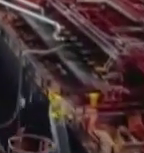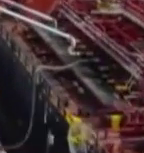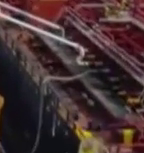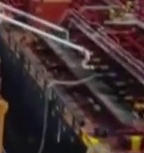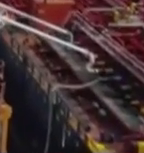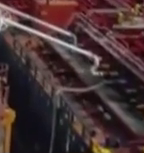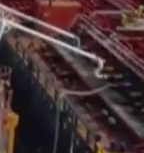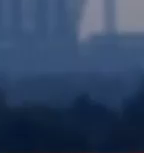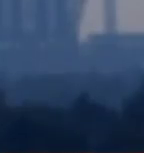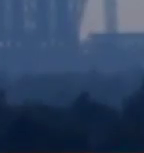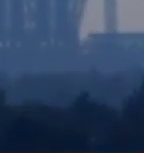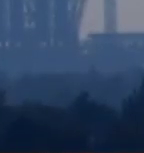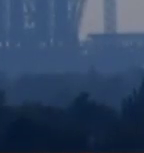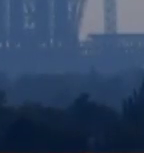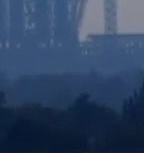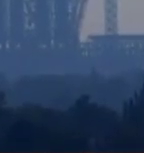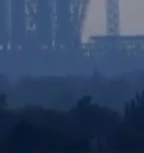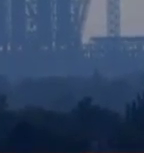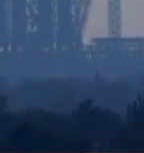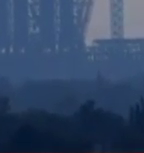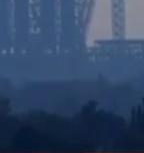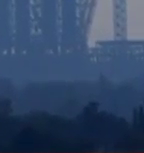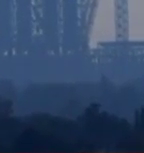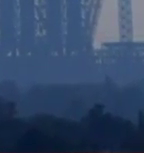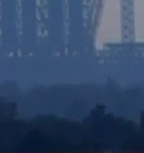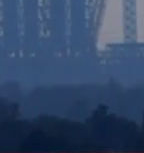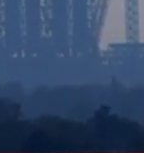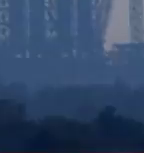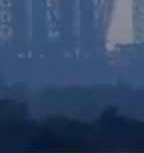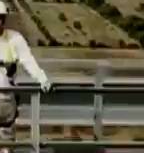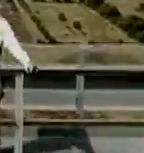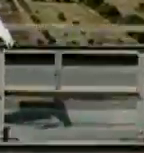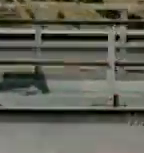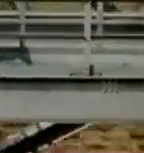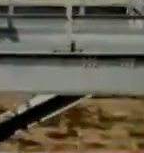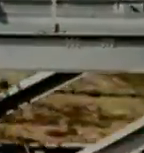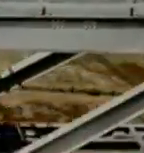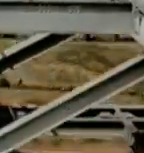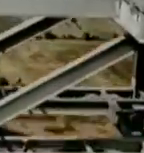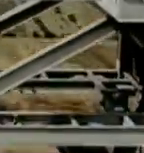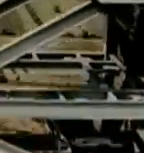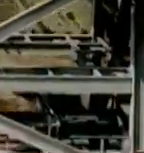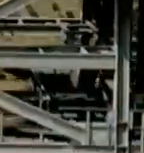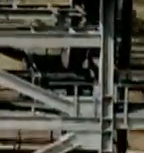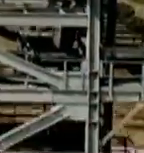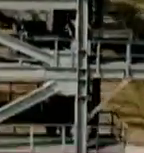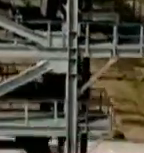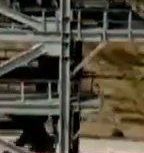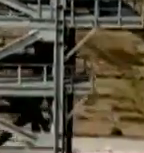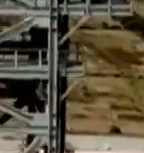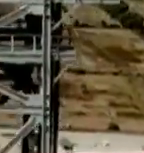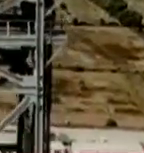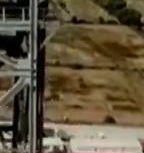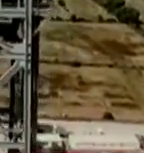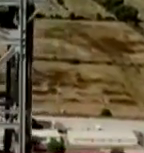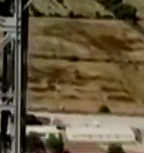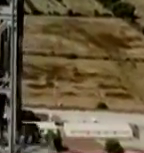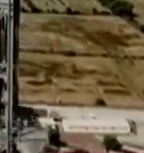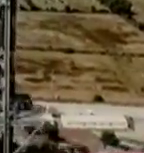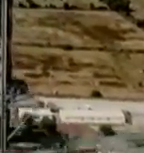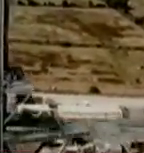Con estos contratos que se han logrado concretar, además de los que ya ha ganado con otras empresas, pues